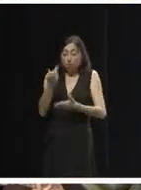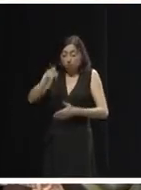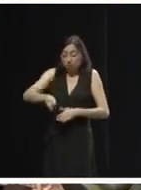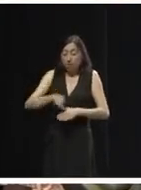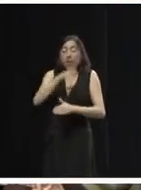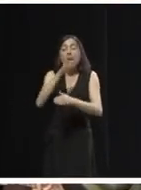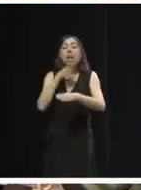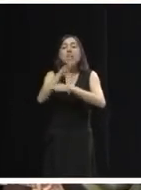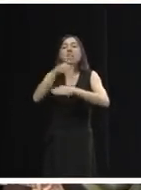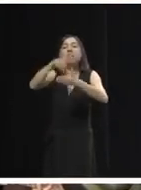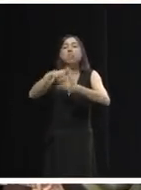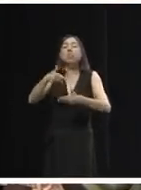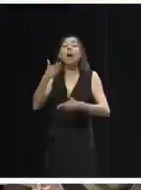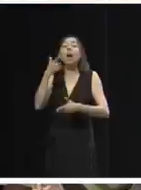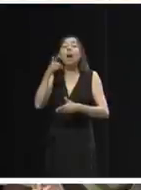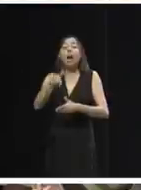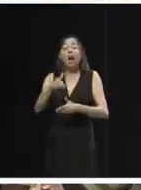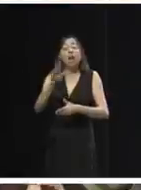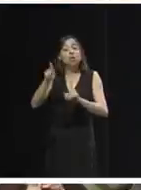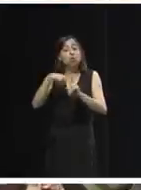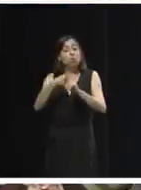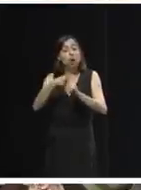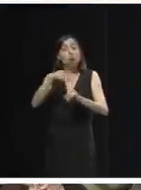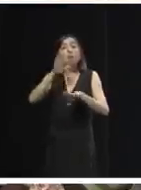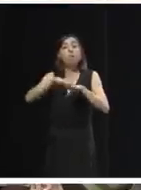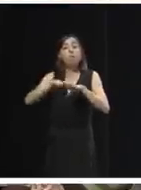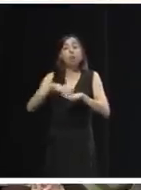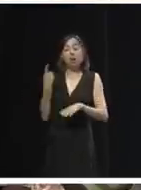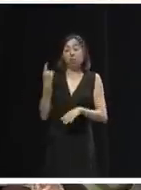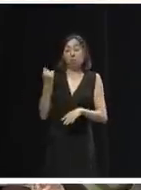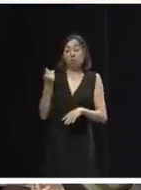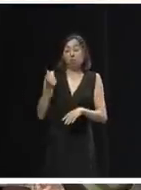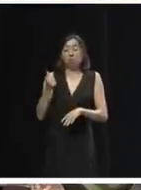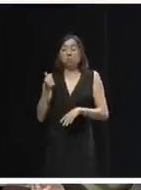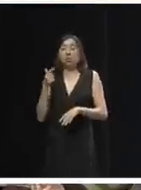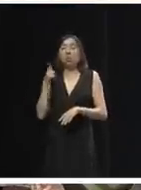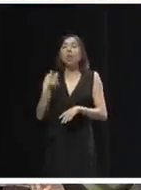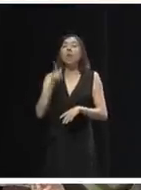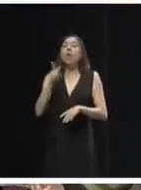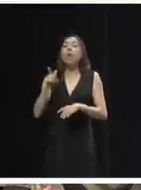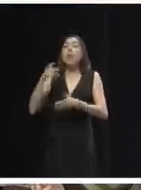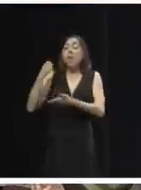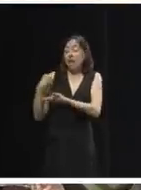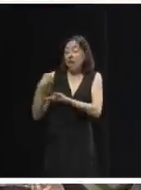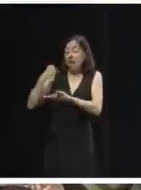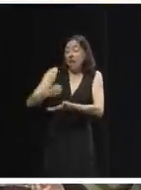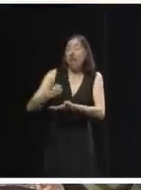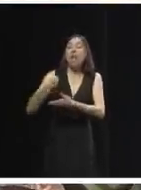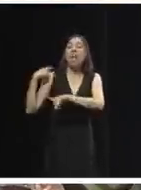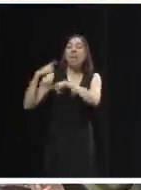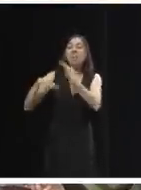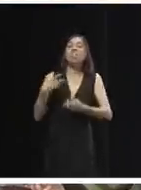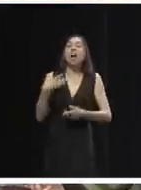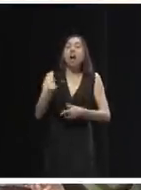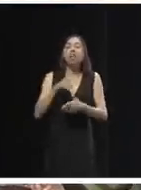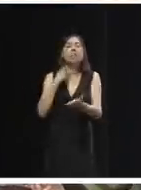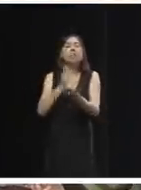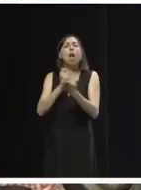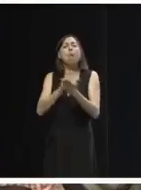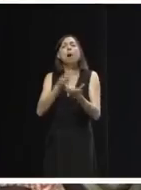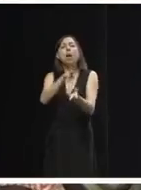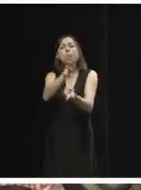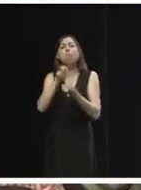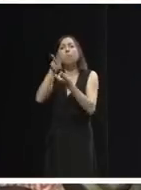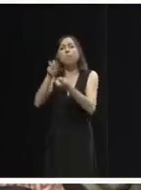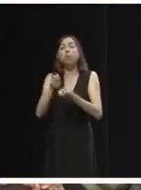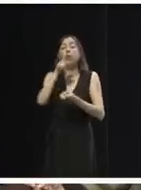señoritos que tienen herencias paguen impuestos y que con sus impuestos nosotros podamos dar a